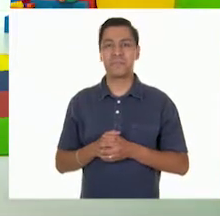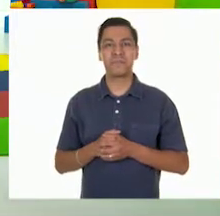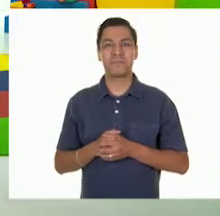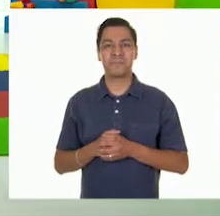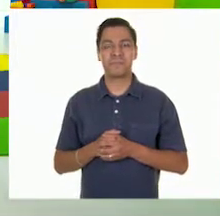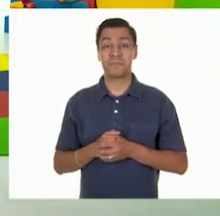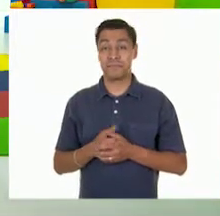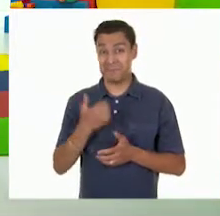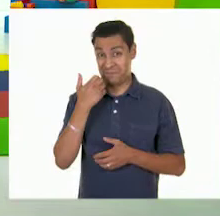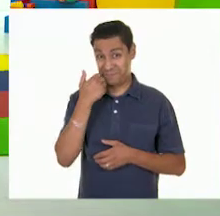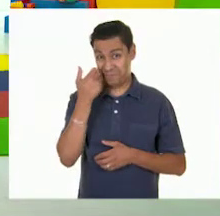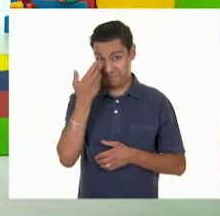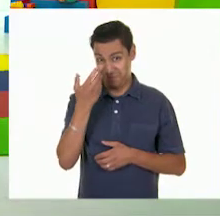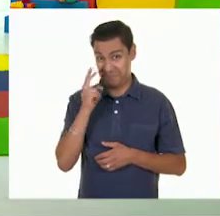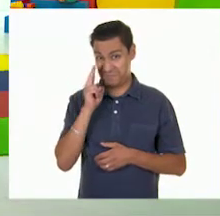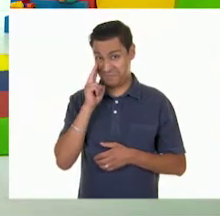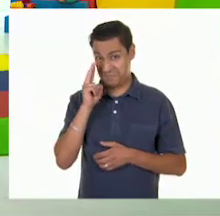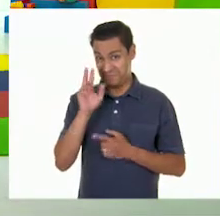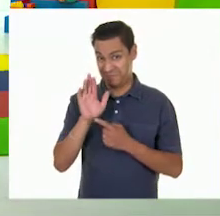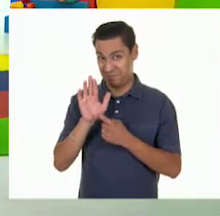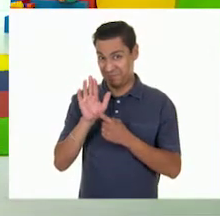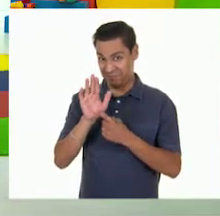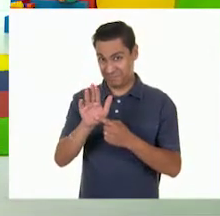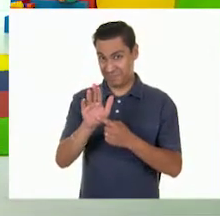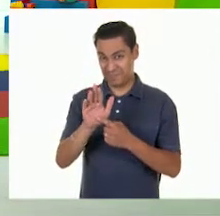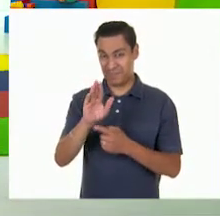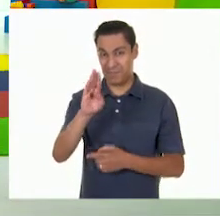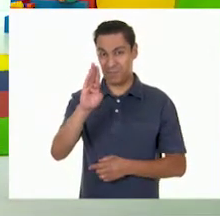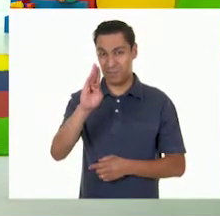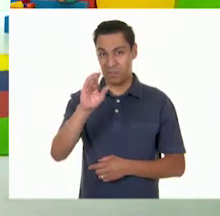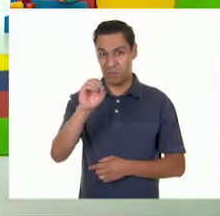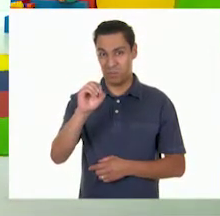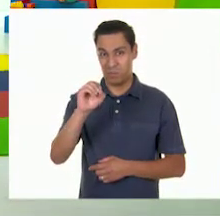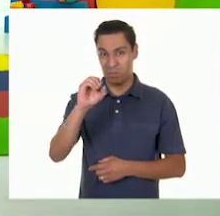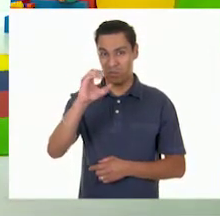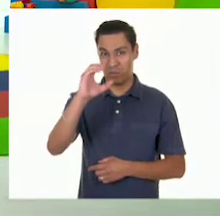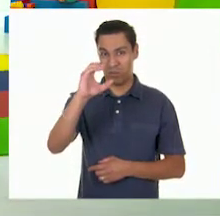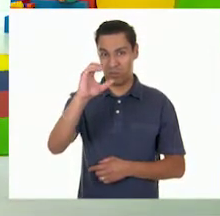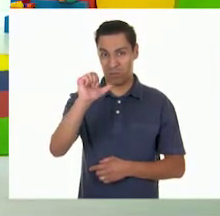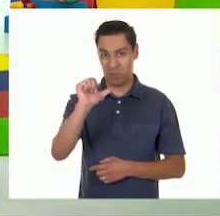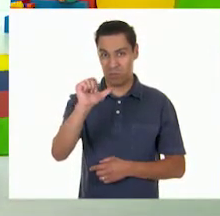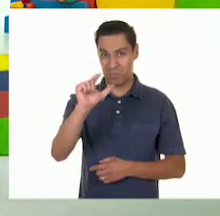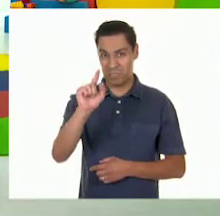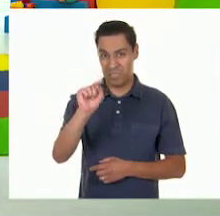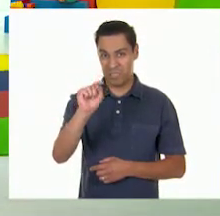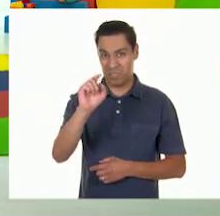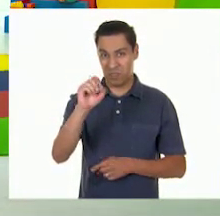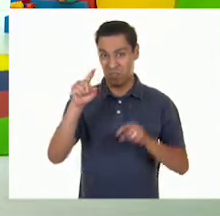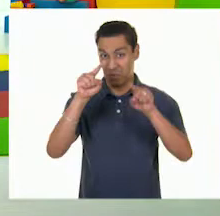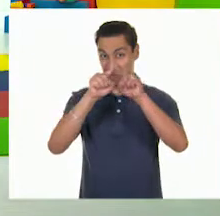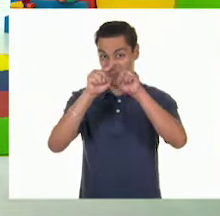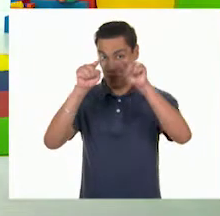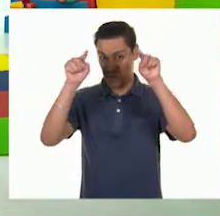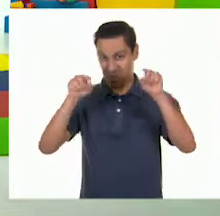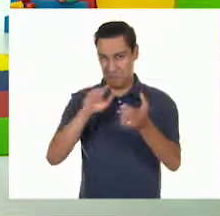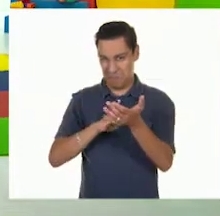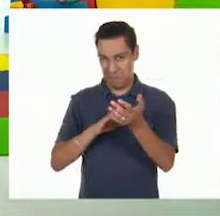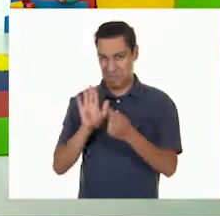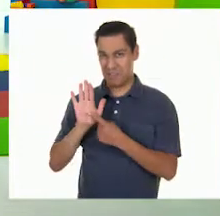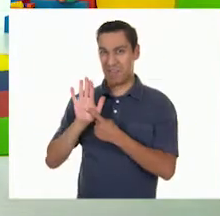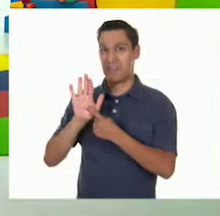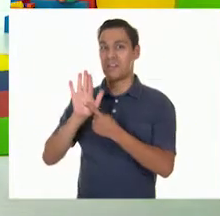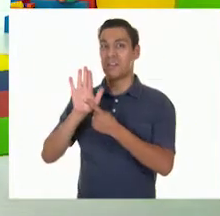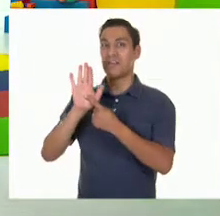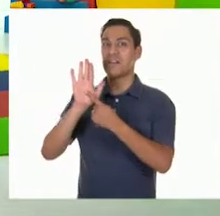quieres ver cómo está el boceto de mi alebrijes claro que sí a ver allí en casa les voy a mostrar